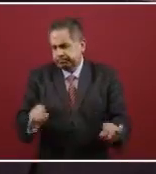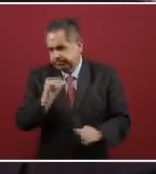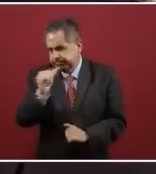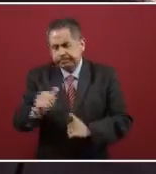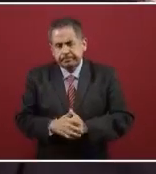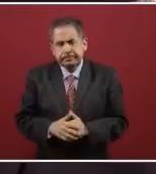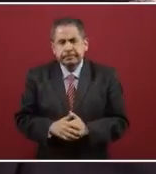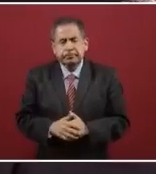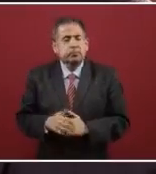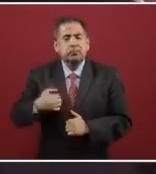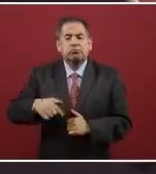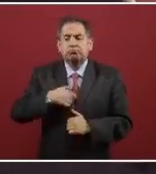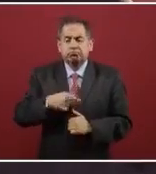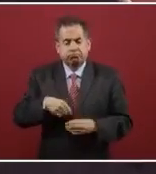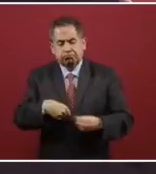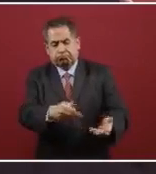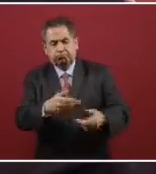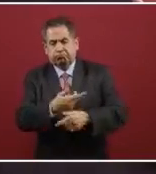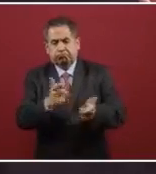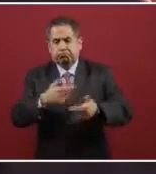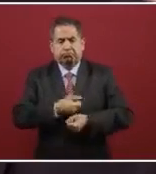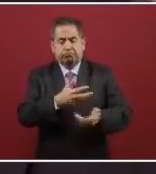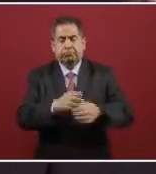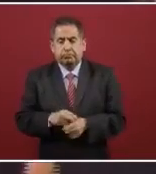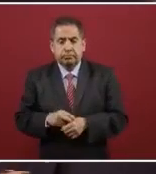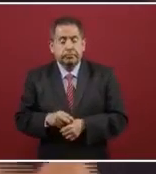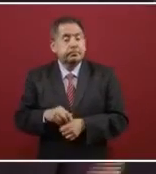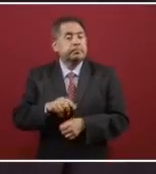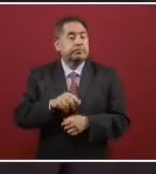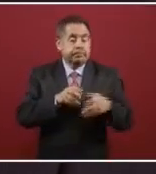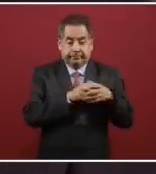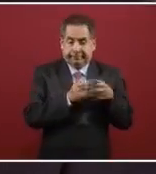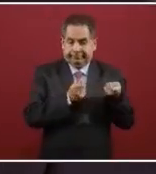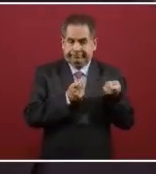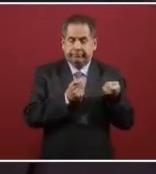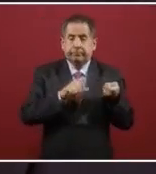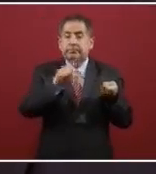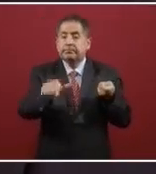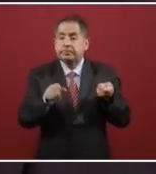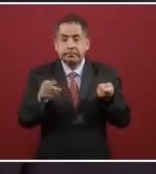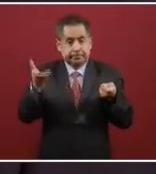garantizamos las libertades. Él regresa, no les gustó a los que mandaban,